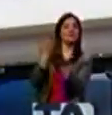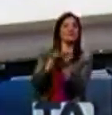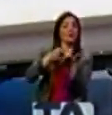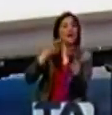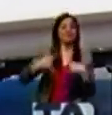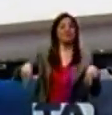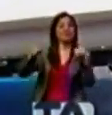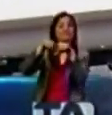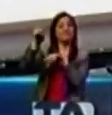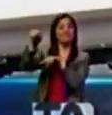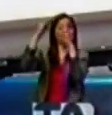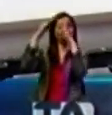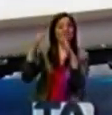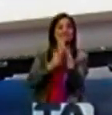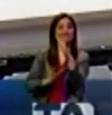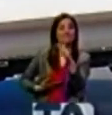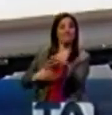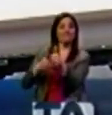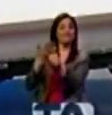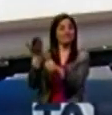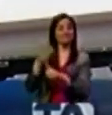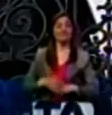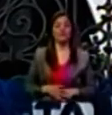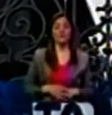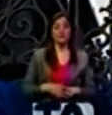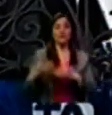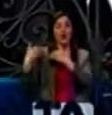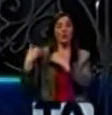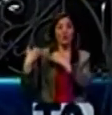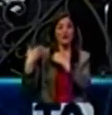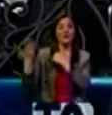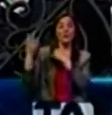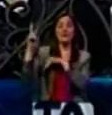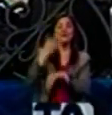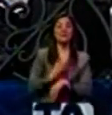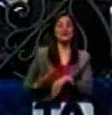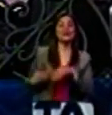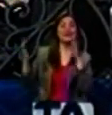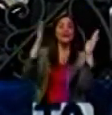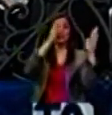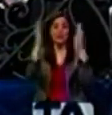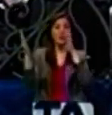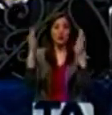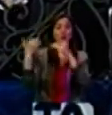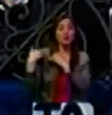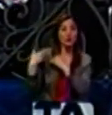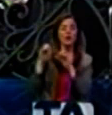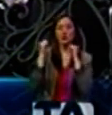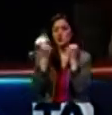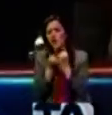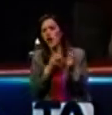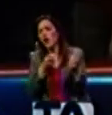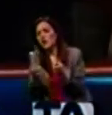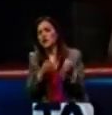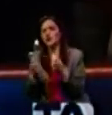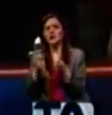Grande. La segunda al mando fue encargada de la vicepresidencia el 4 de octubre y desde allí estuvo al frente del sector social. Es